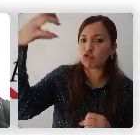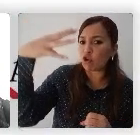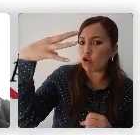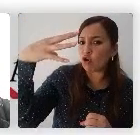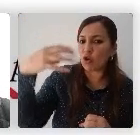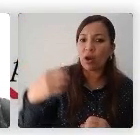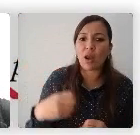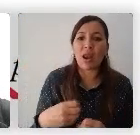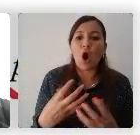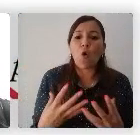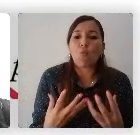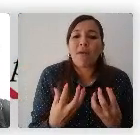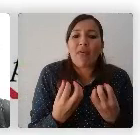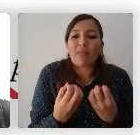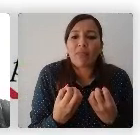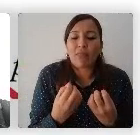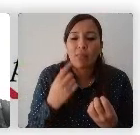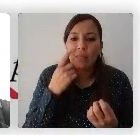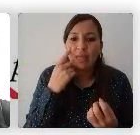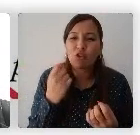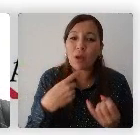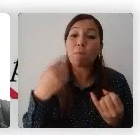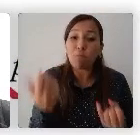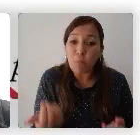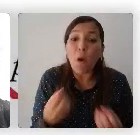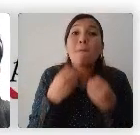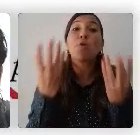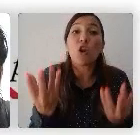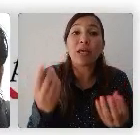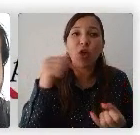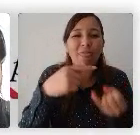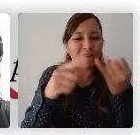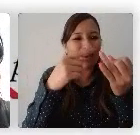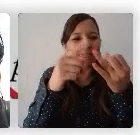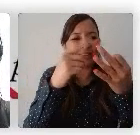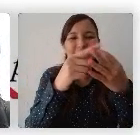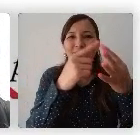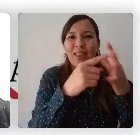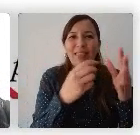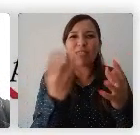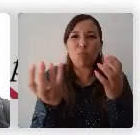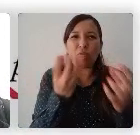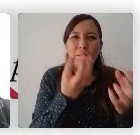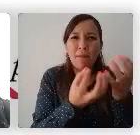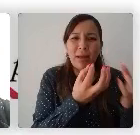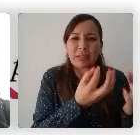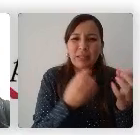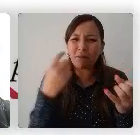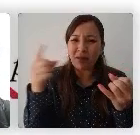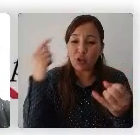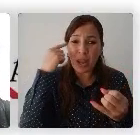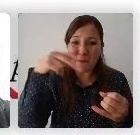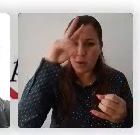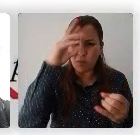pueda cultivarse una variedad tremenda de papas, y que justamente este conocimiento, pues, que tienen